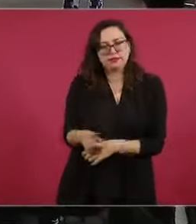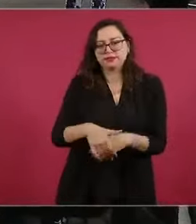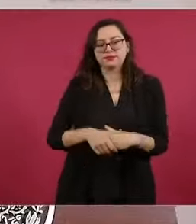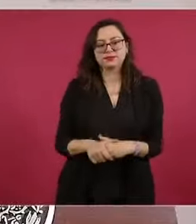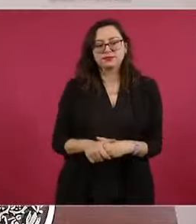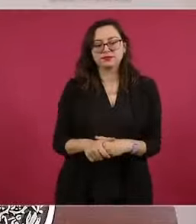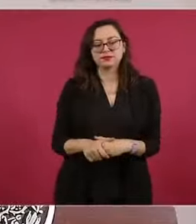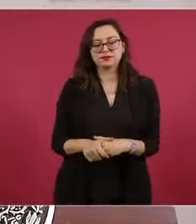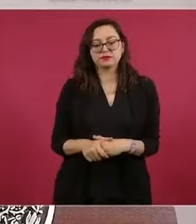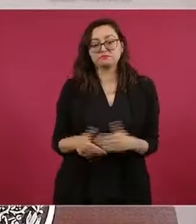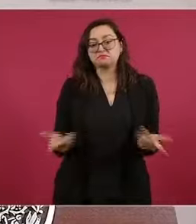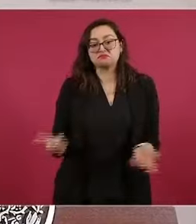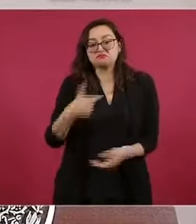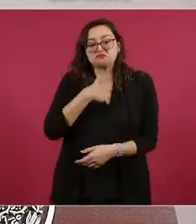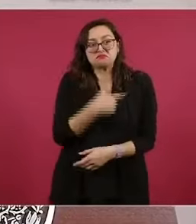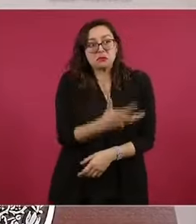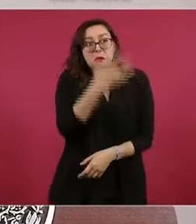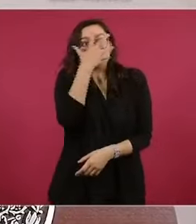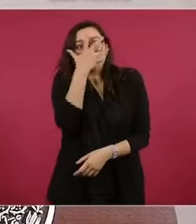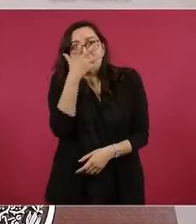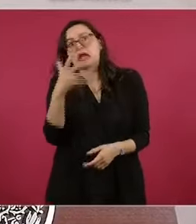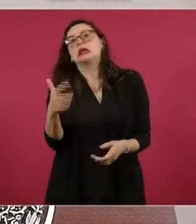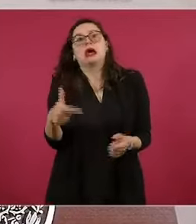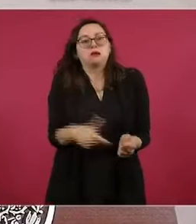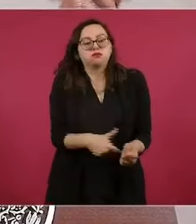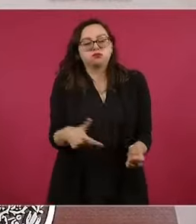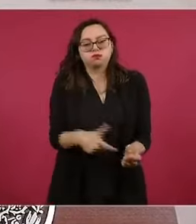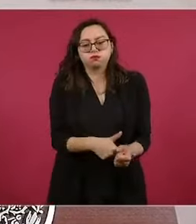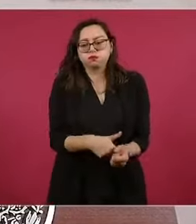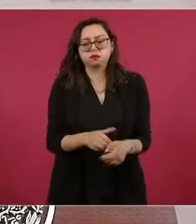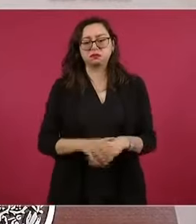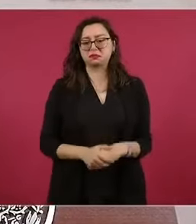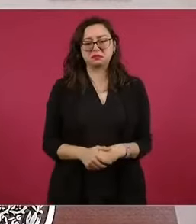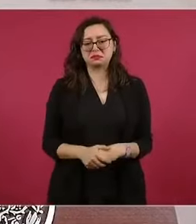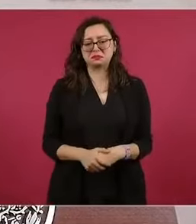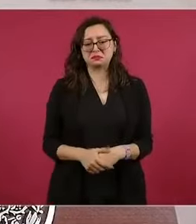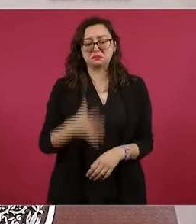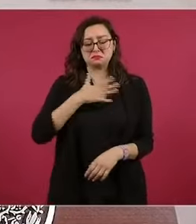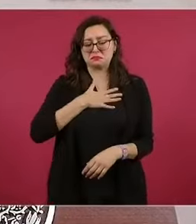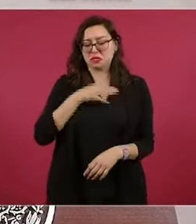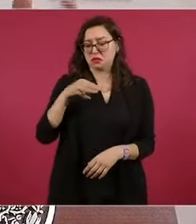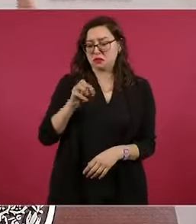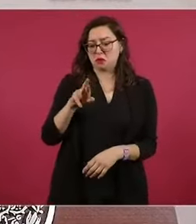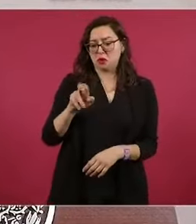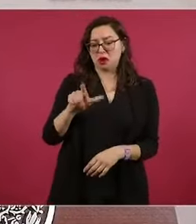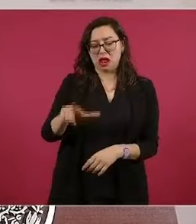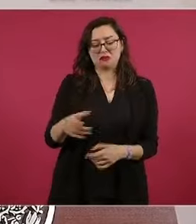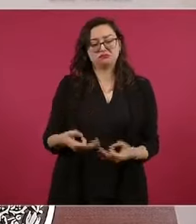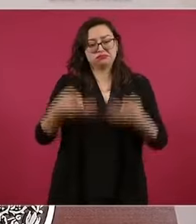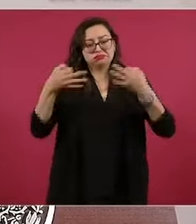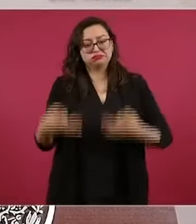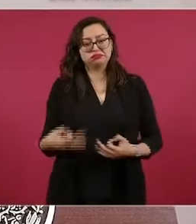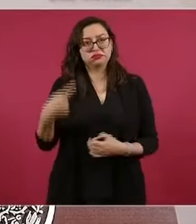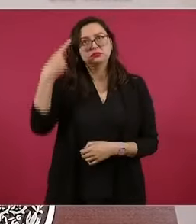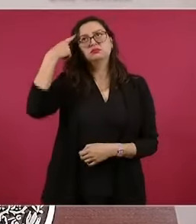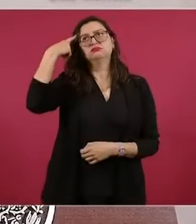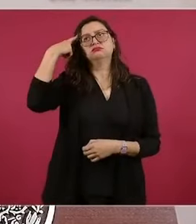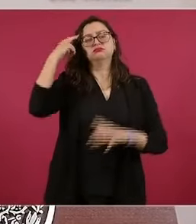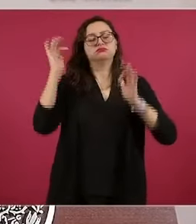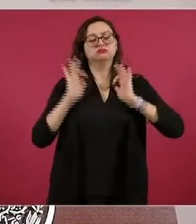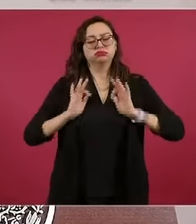No tengo nada de qué avergonzarme, tengo autoridad moral, tengo mi conciencia tranquila.